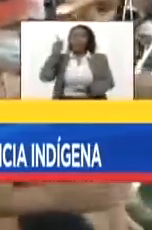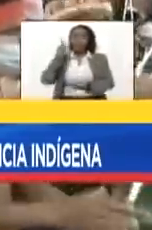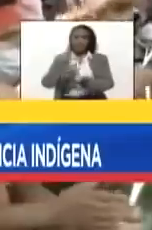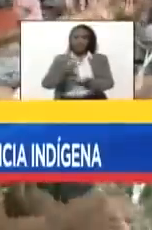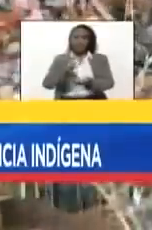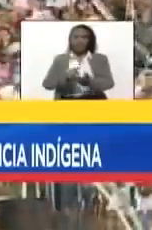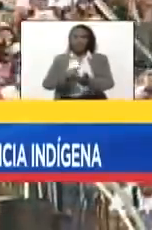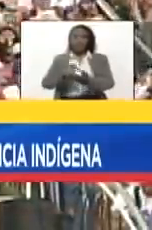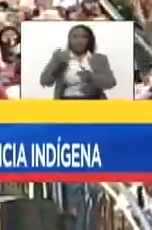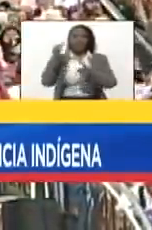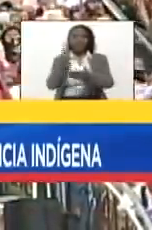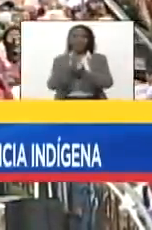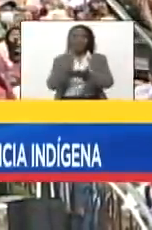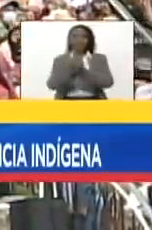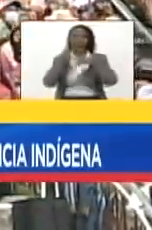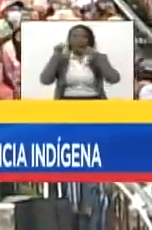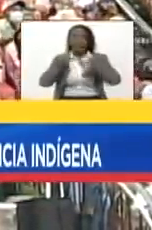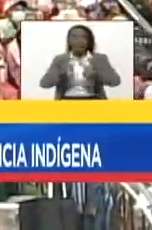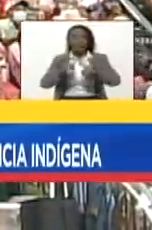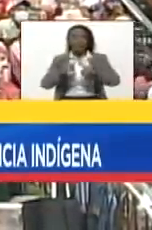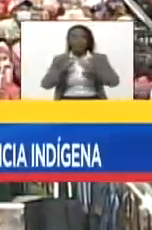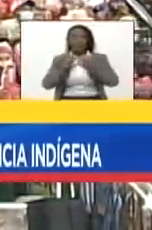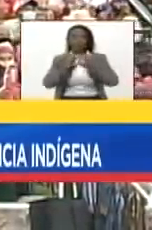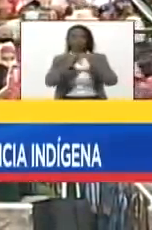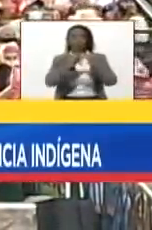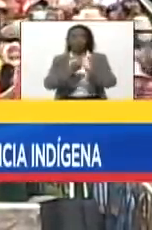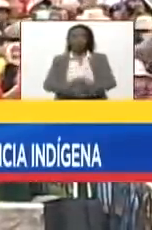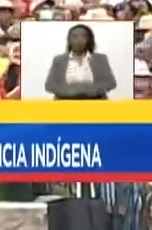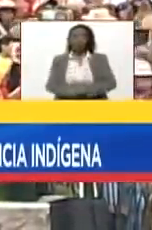presente y siempre consecuente.